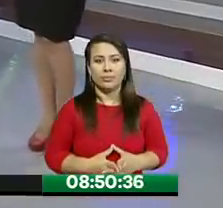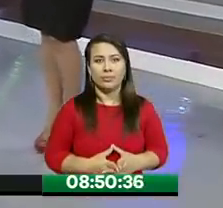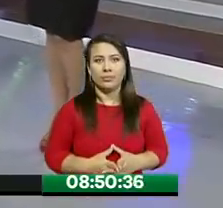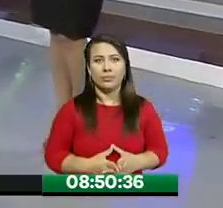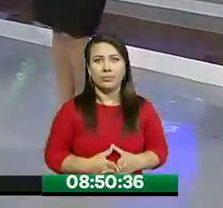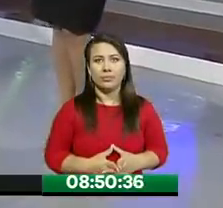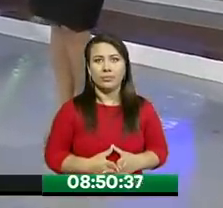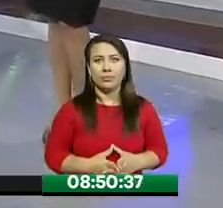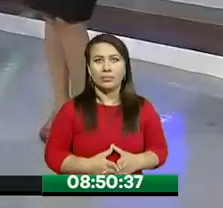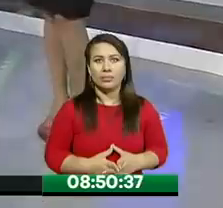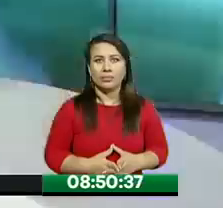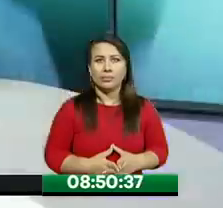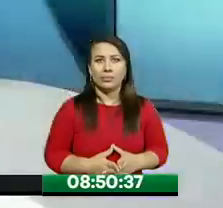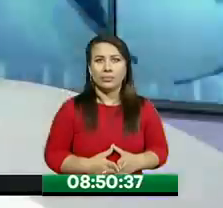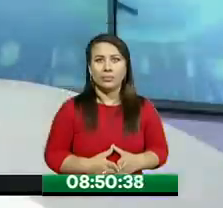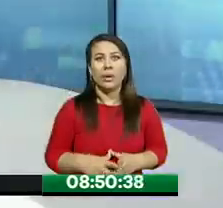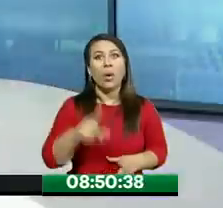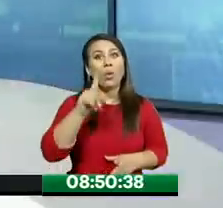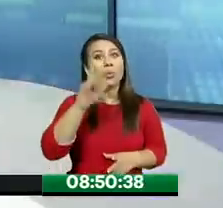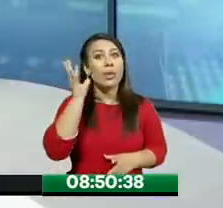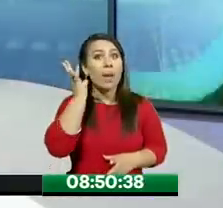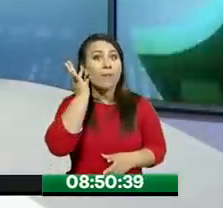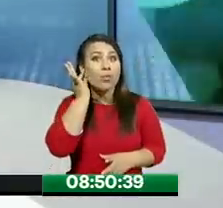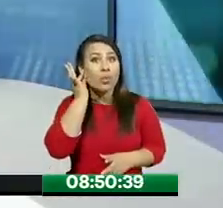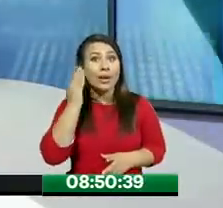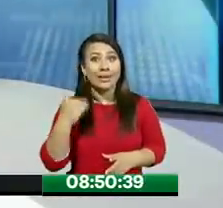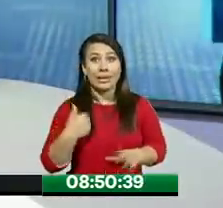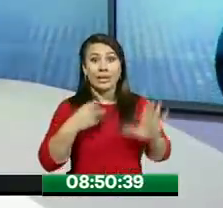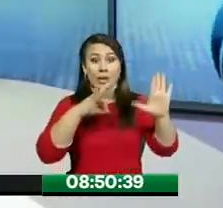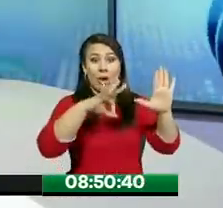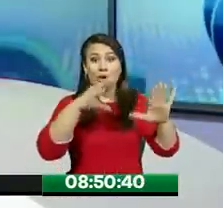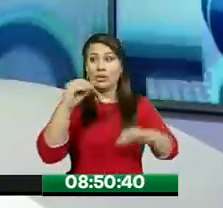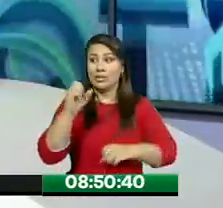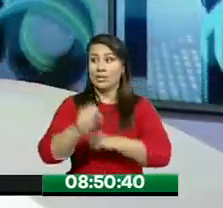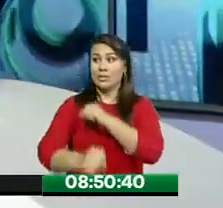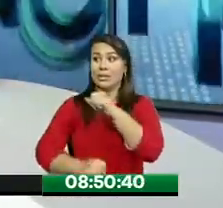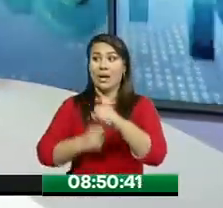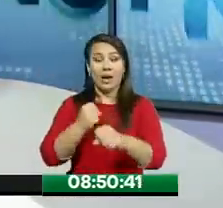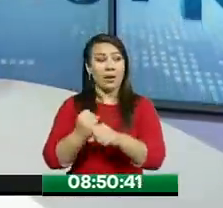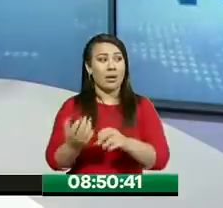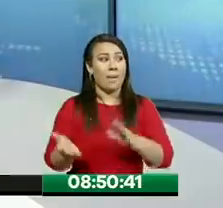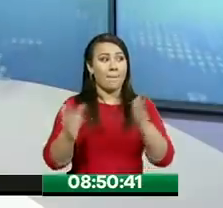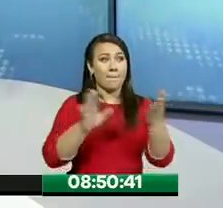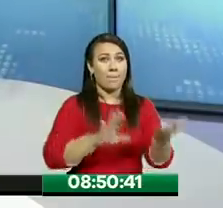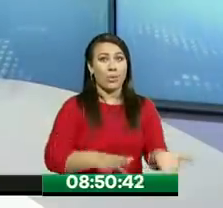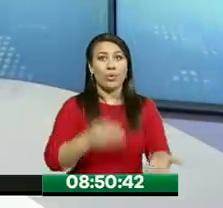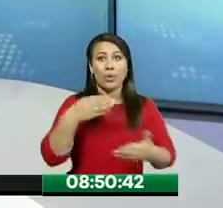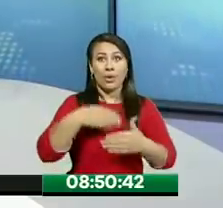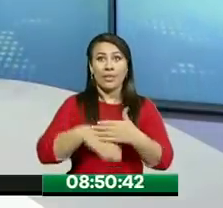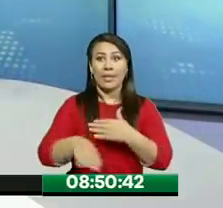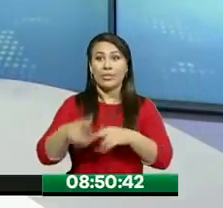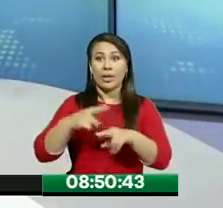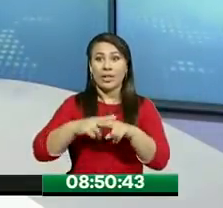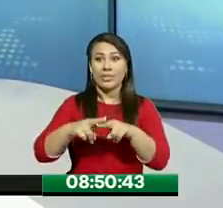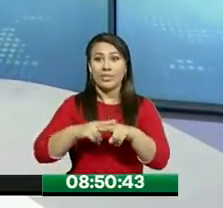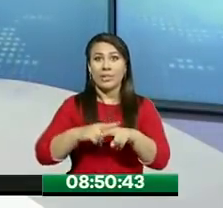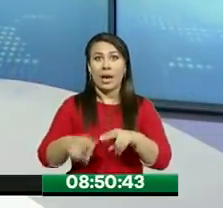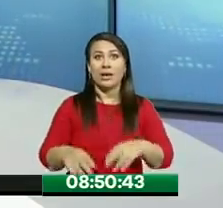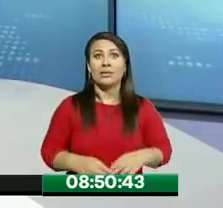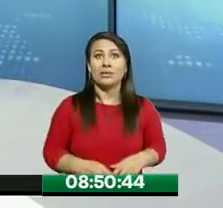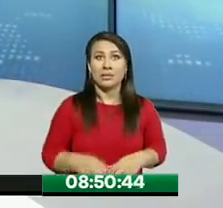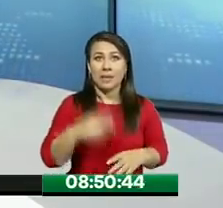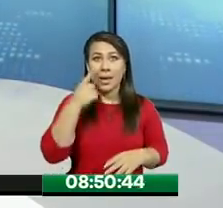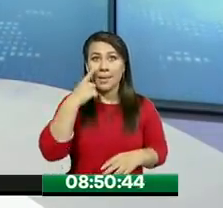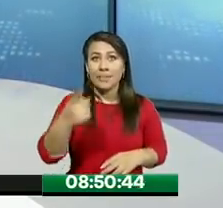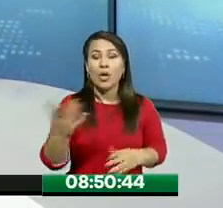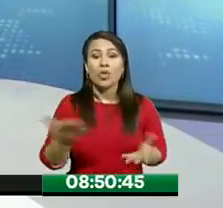acuerdo a datos de la Policía Nacional, en los primeros 11 días del mes de septiembre, 39 personas fueron detenidas por delitos contra la